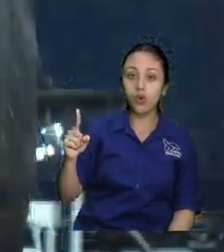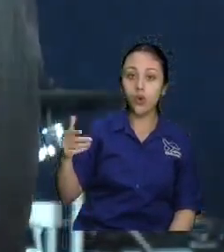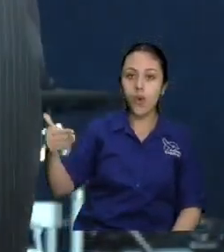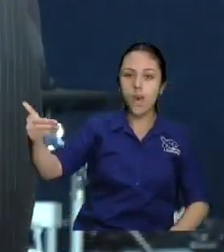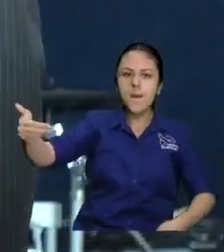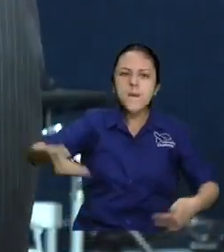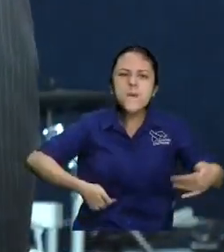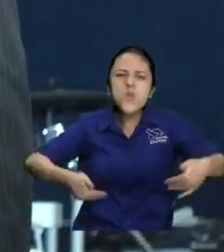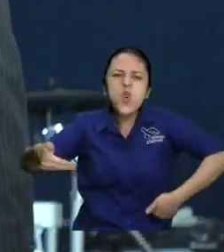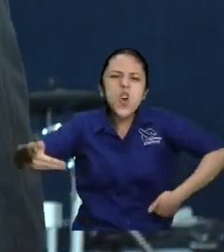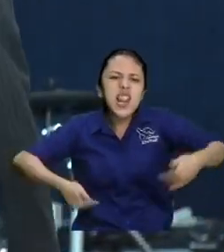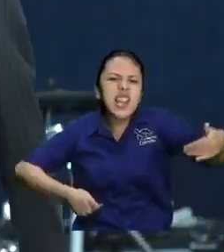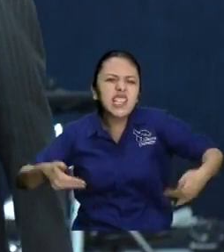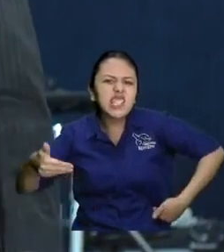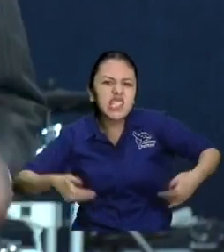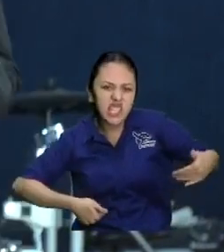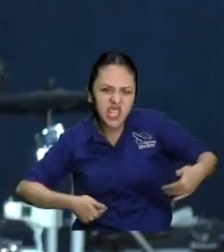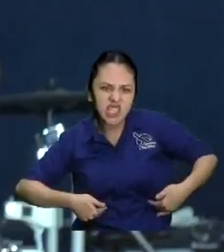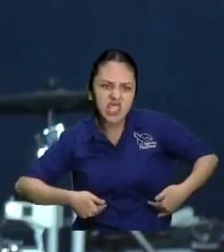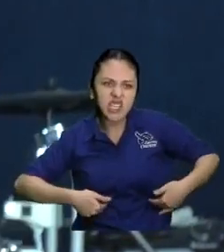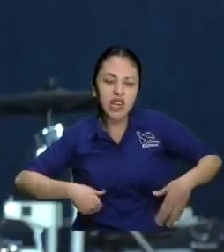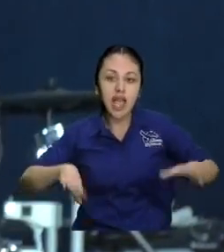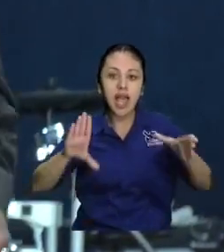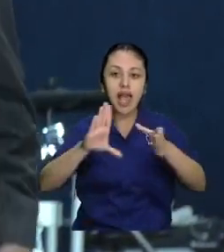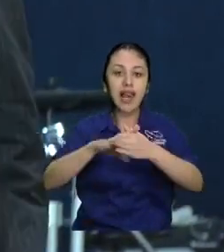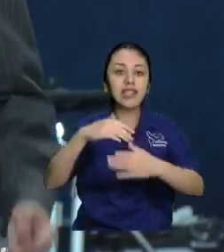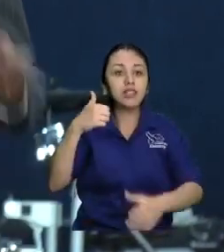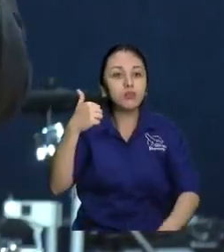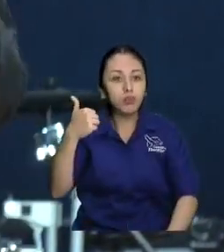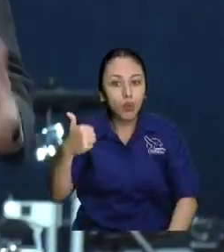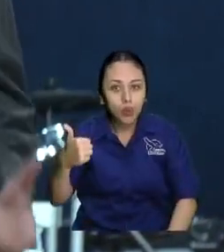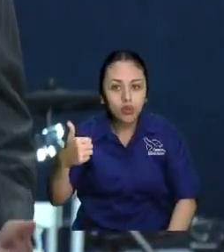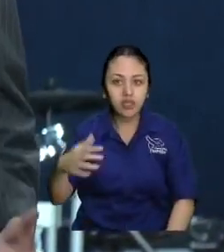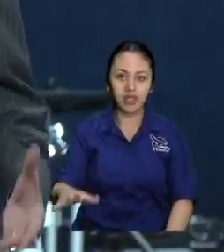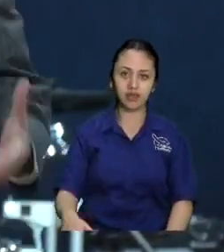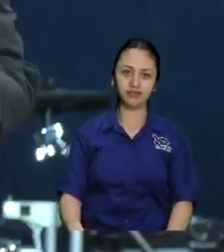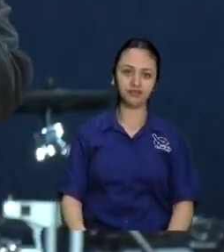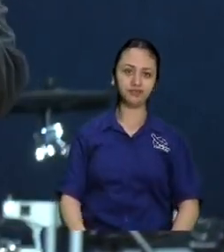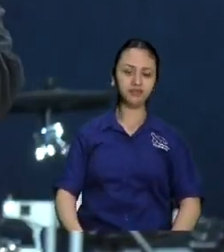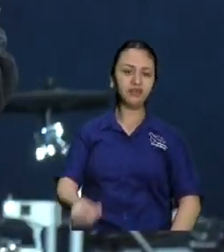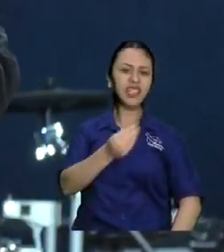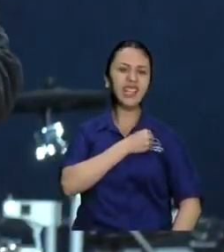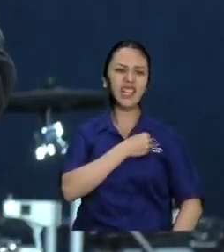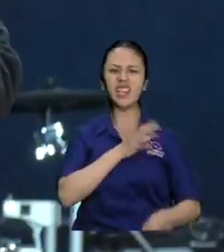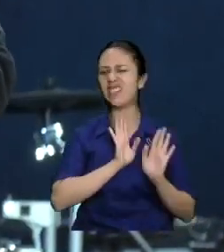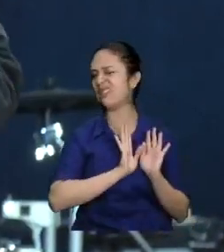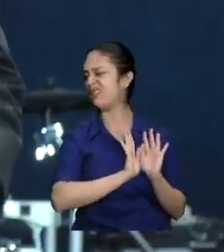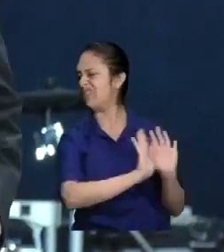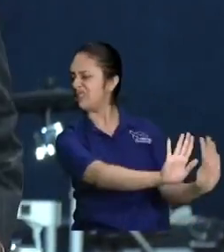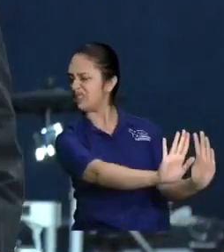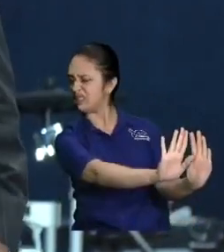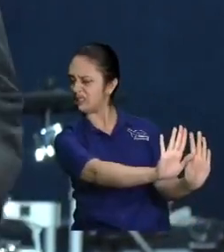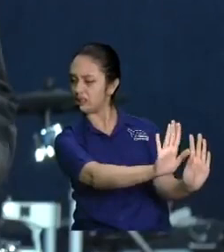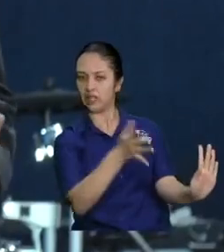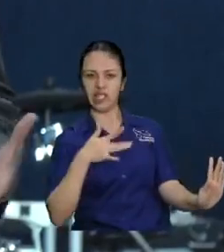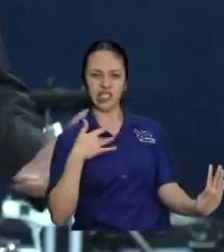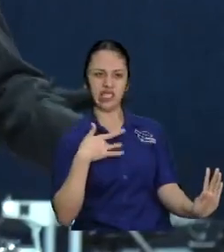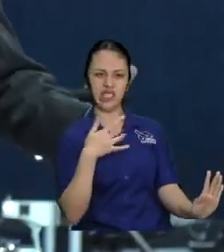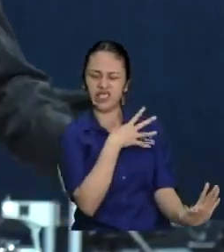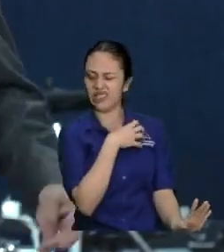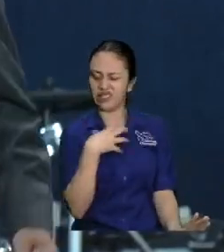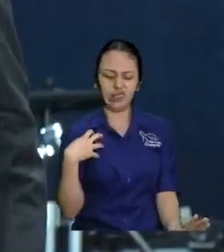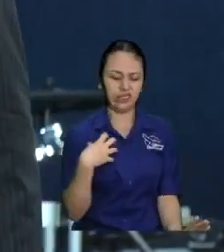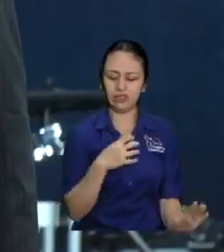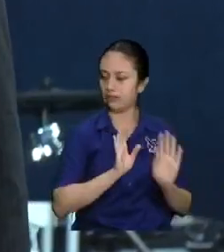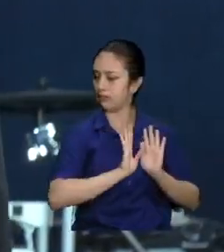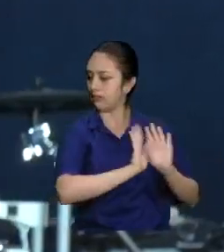Irritantes, que ella se lo quiere quitar de al lado o de encima o verlo lo más lejos posible. Es muy